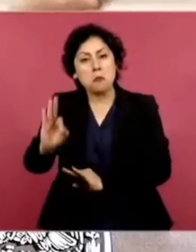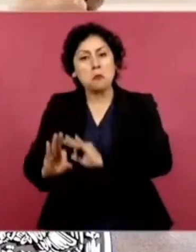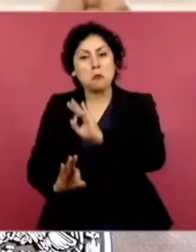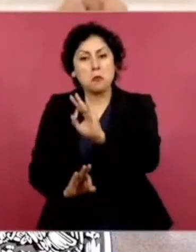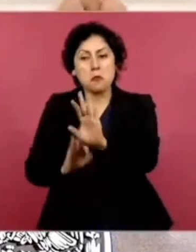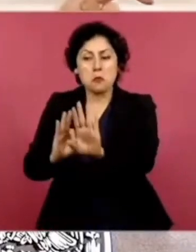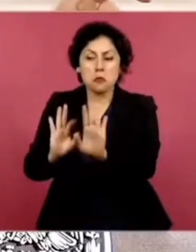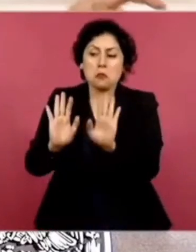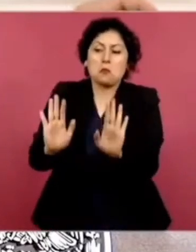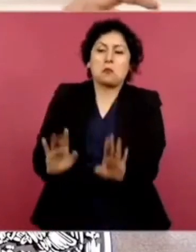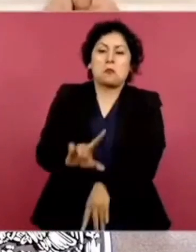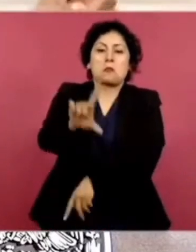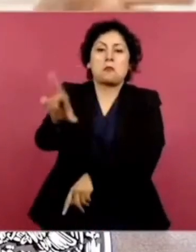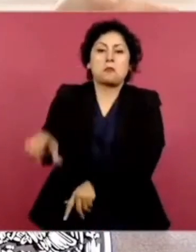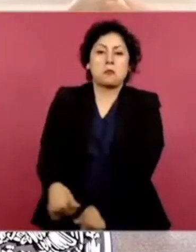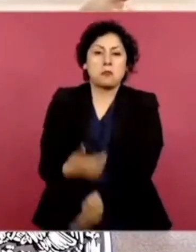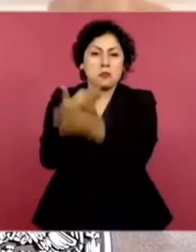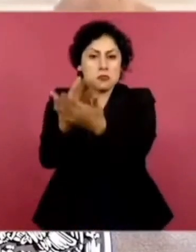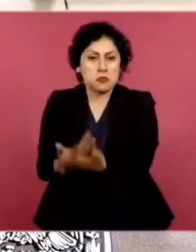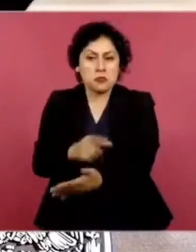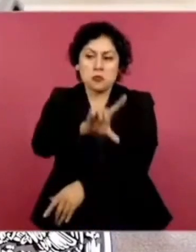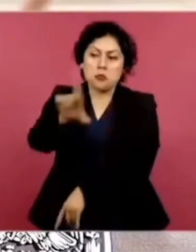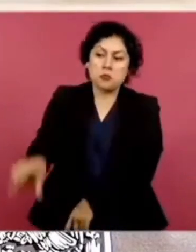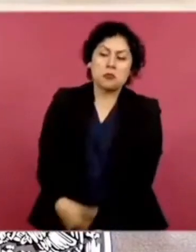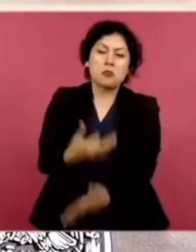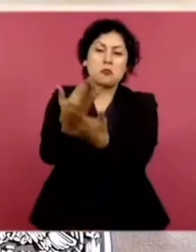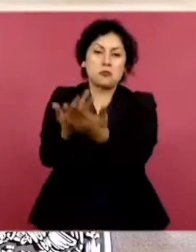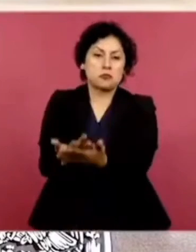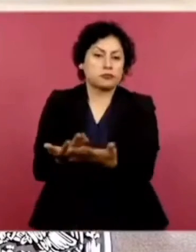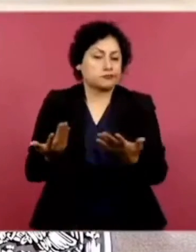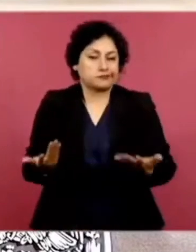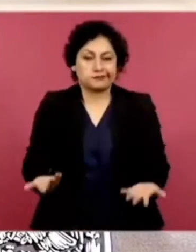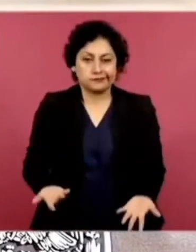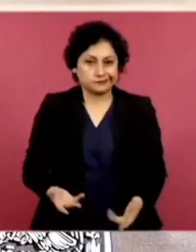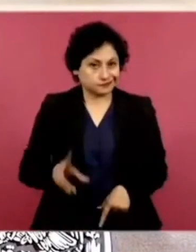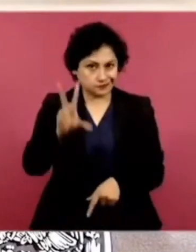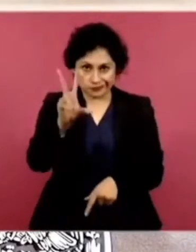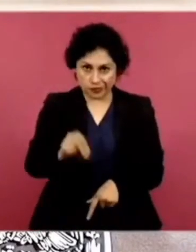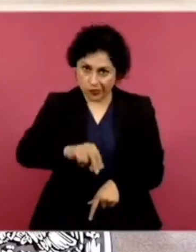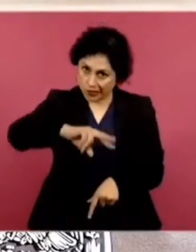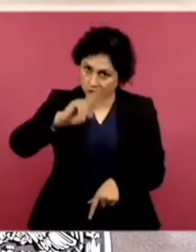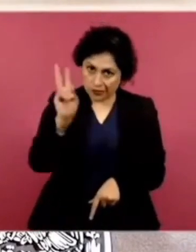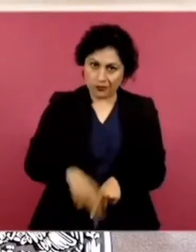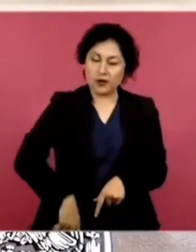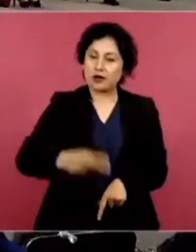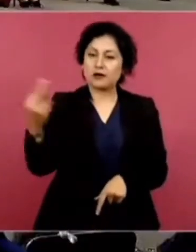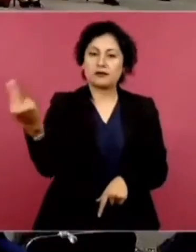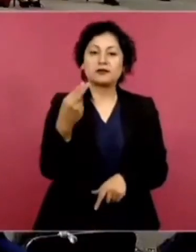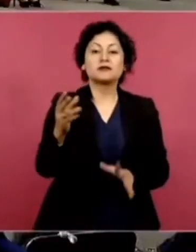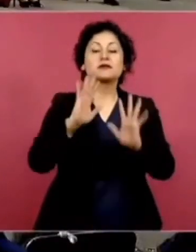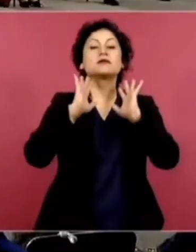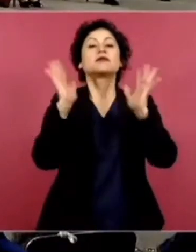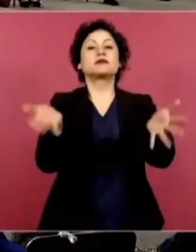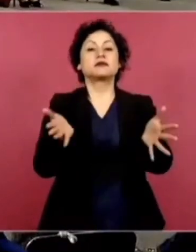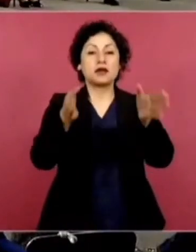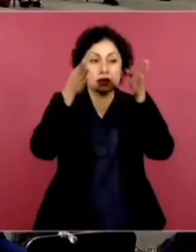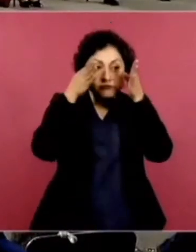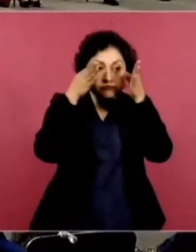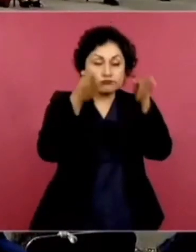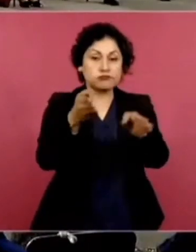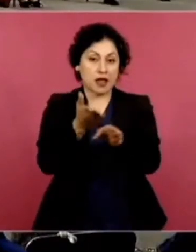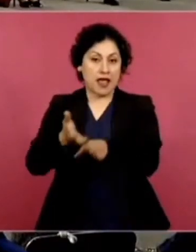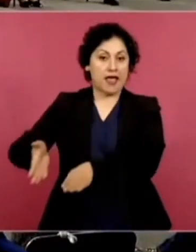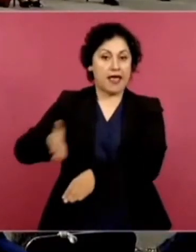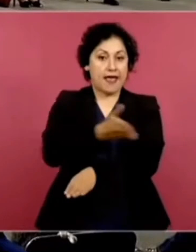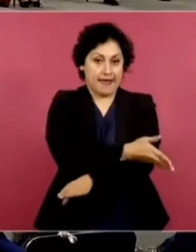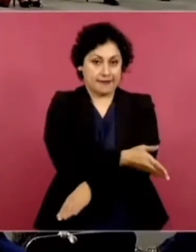sin enfocarse en lo que siempre ha sido el eje de los sistemas públicos de salud, la medicina preventiva,